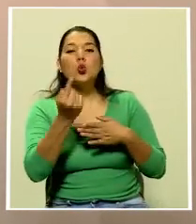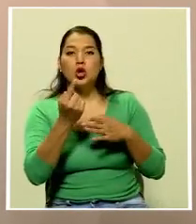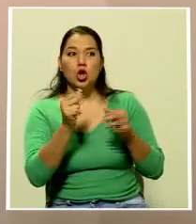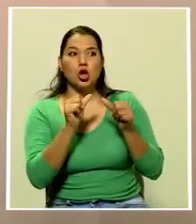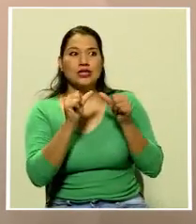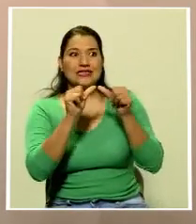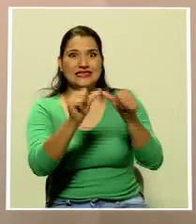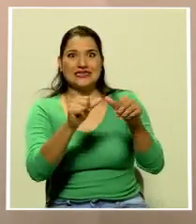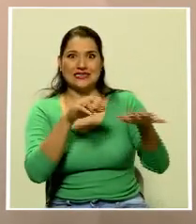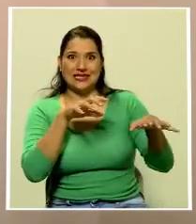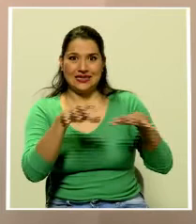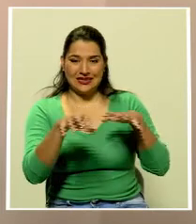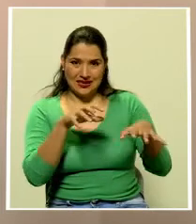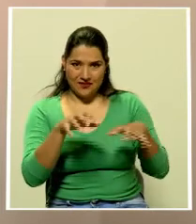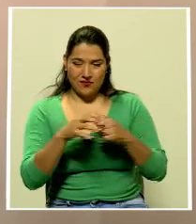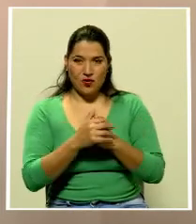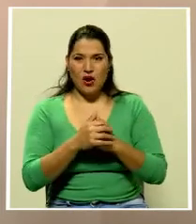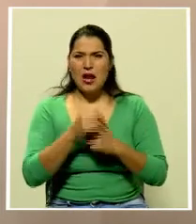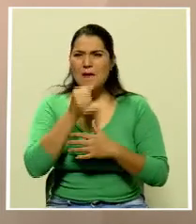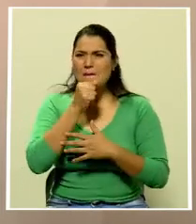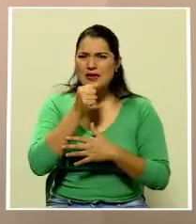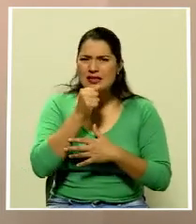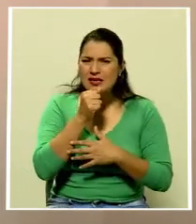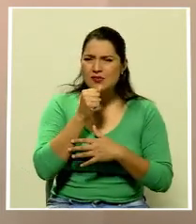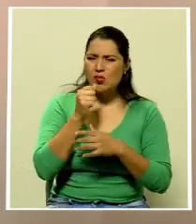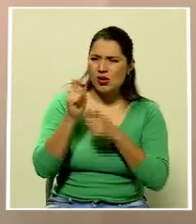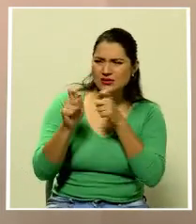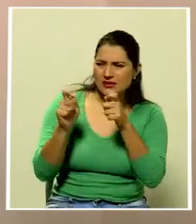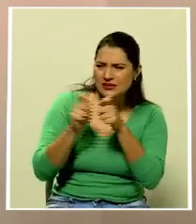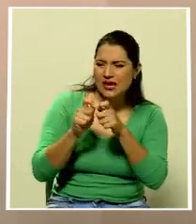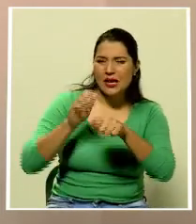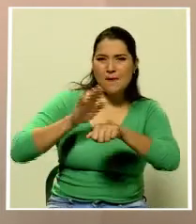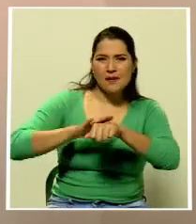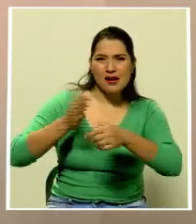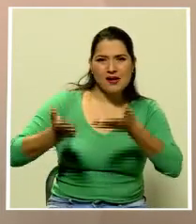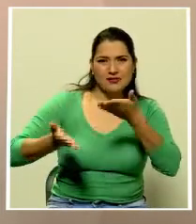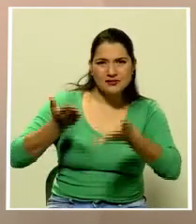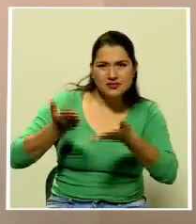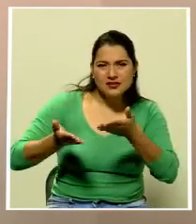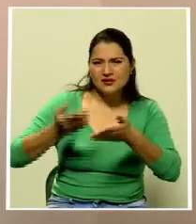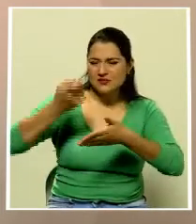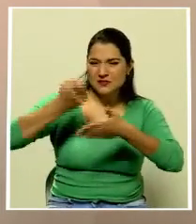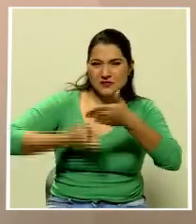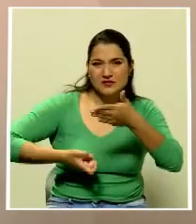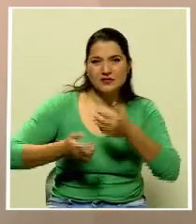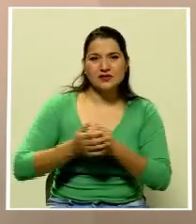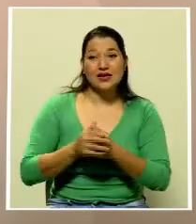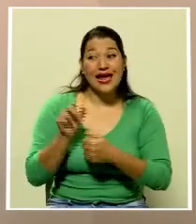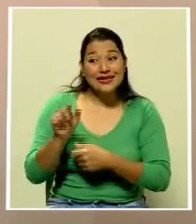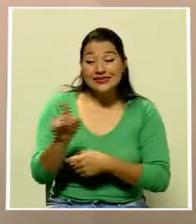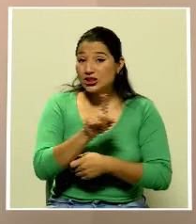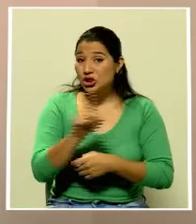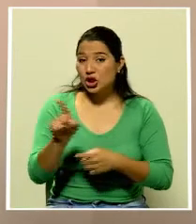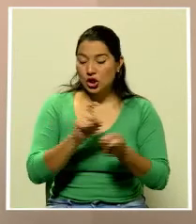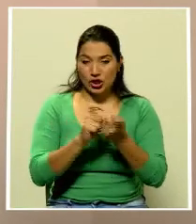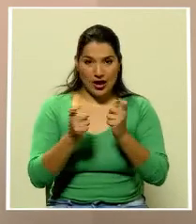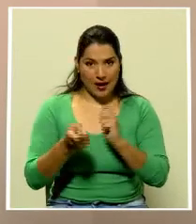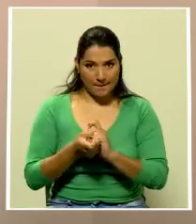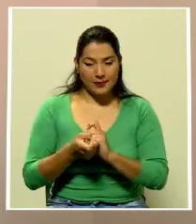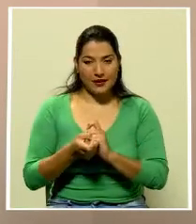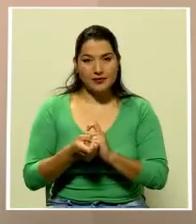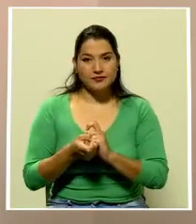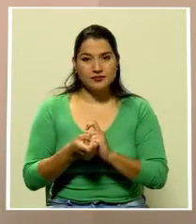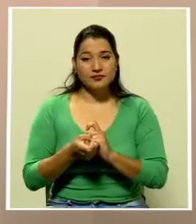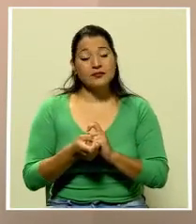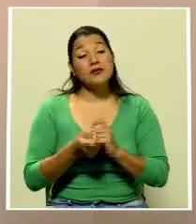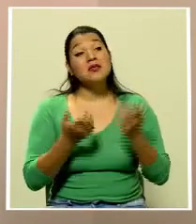El periodismo de la certeza, de la precisión, del balance, de la rigurosidad, no cambia. Lo que ha